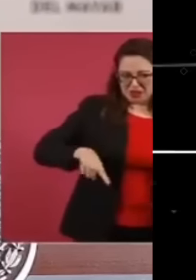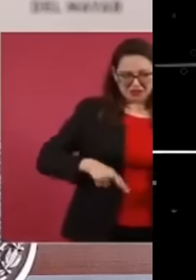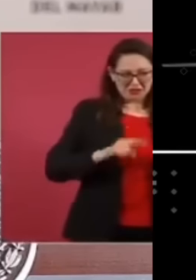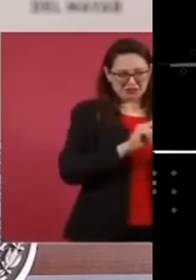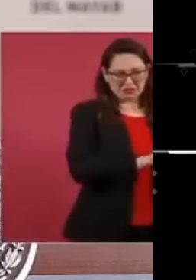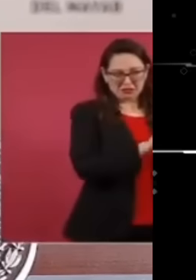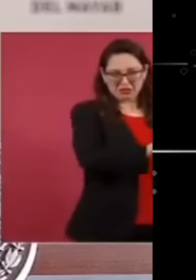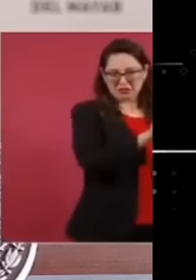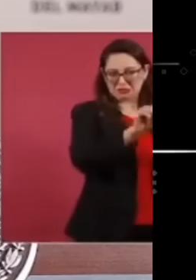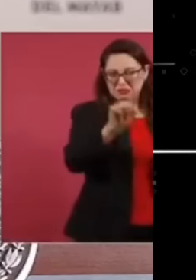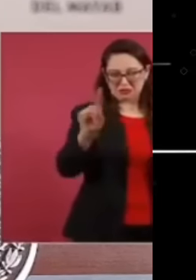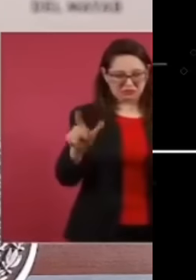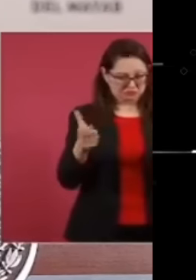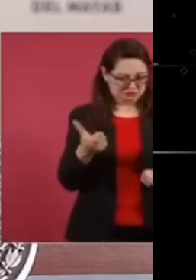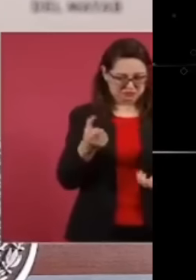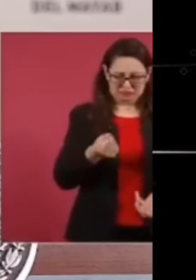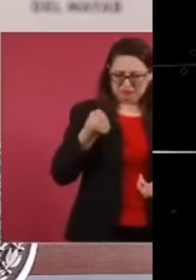onerosos